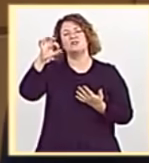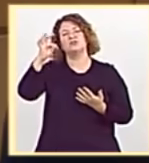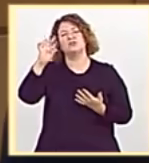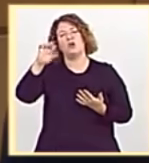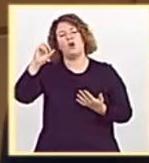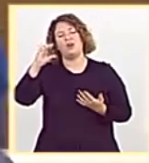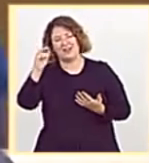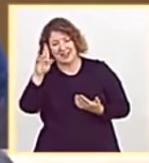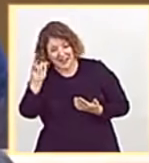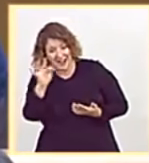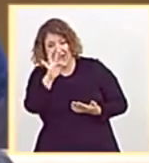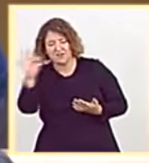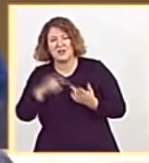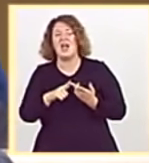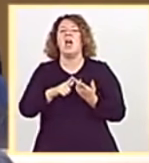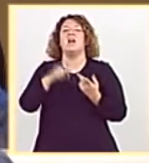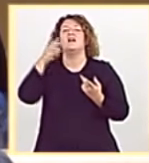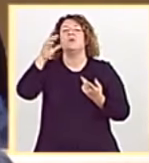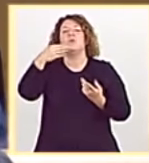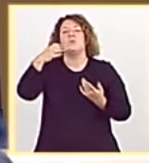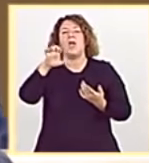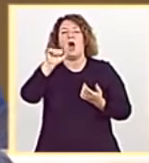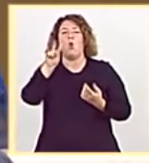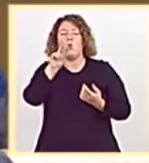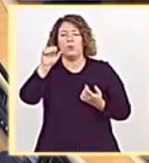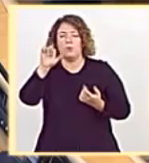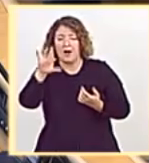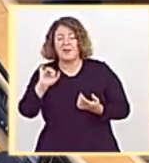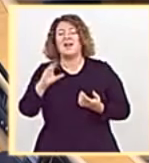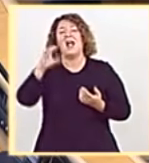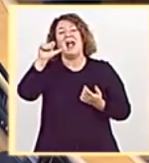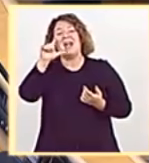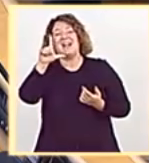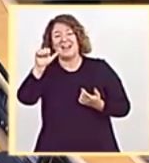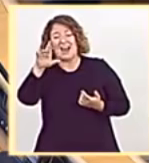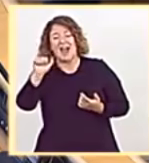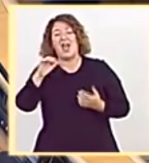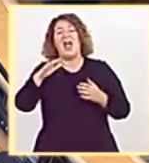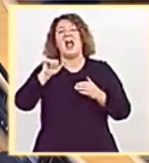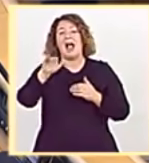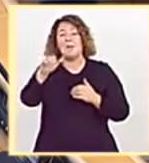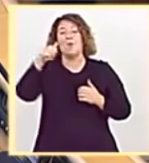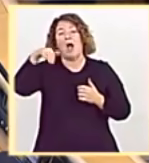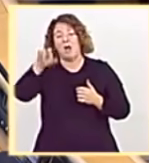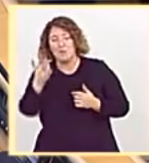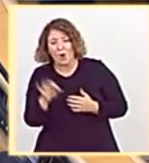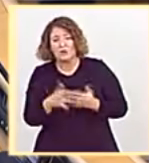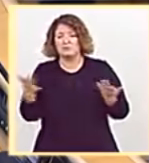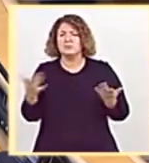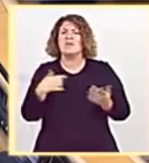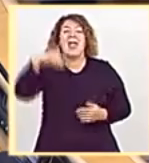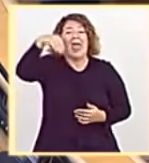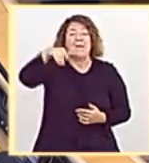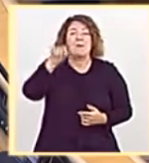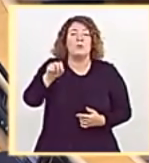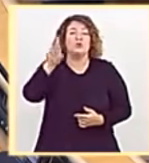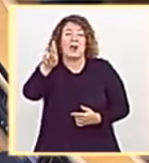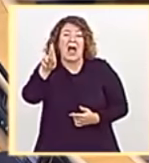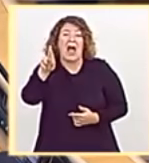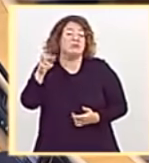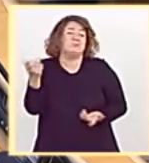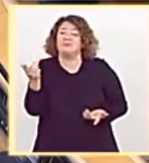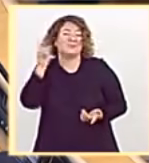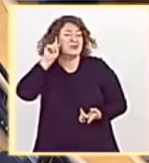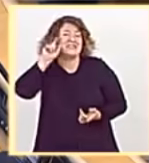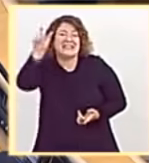a Celia Morós, a Clara Campoamor y a Rafa Hernando. Y a M. Rajoy no le vamos a encontrar porque todavía no sabemos quién